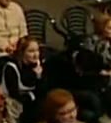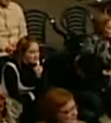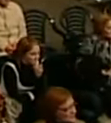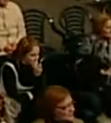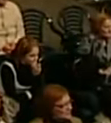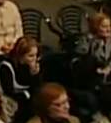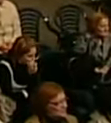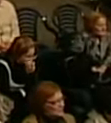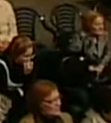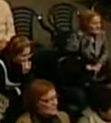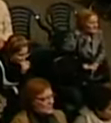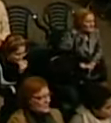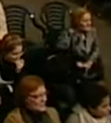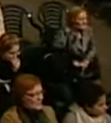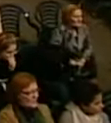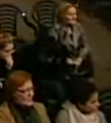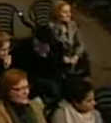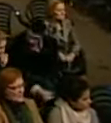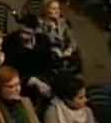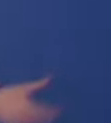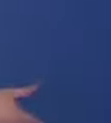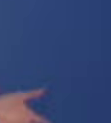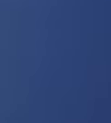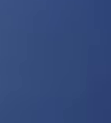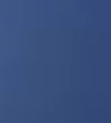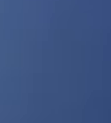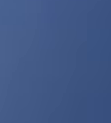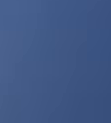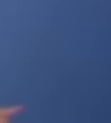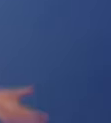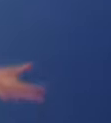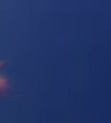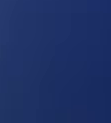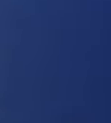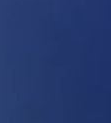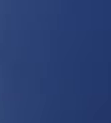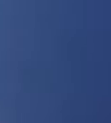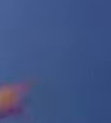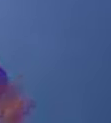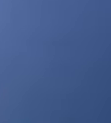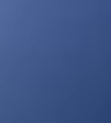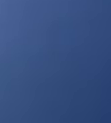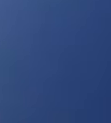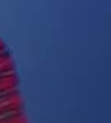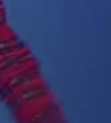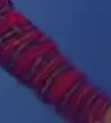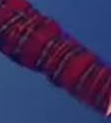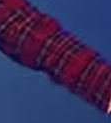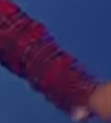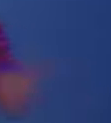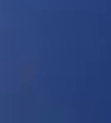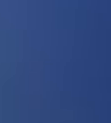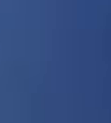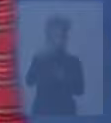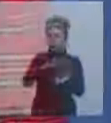Fantástica ha sido, sin duda, amigos, amigas, esta propuesta que nos ha traído esta mujer que ha llevado a lo más grande el nombre del transformismo. Pero, por